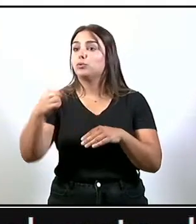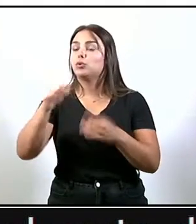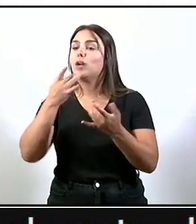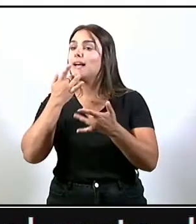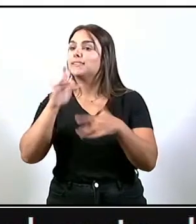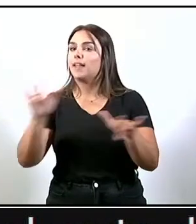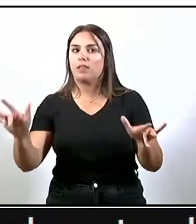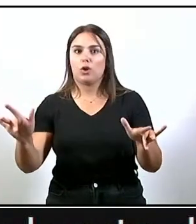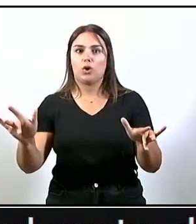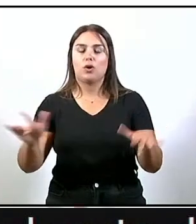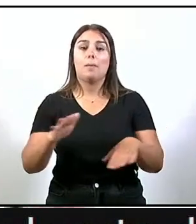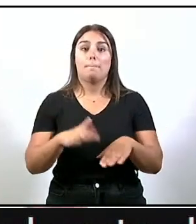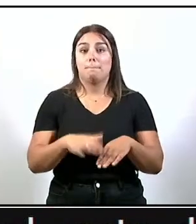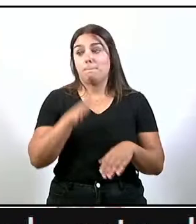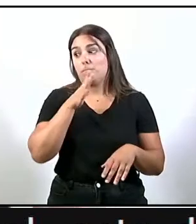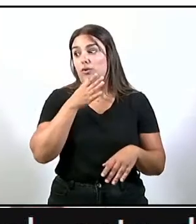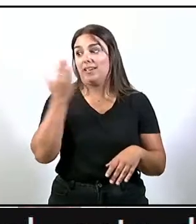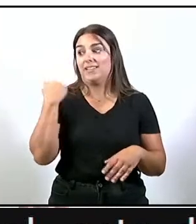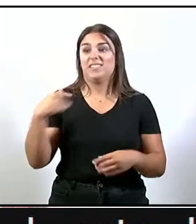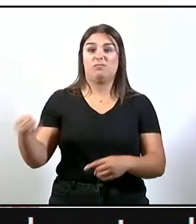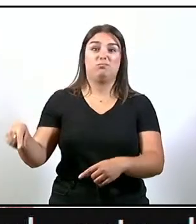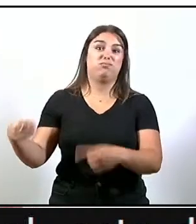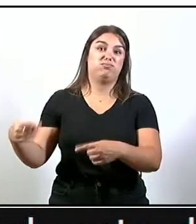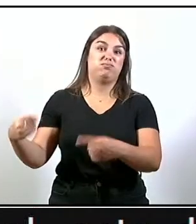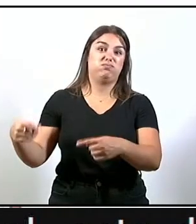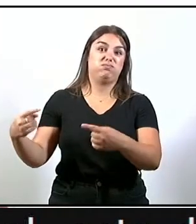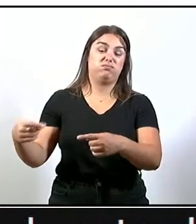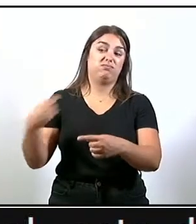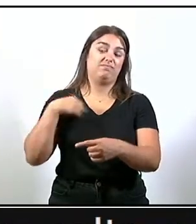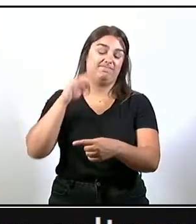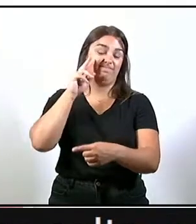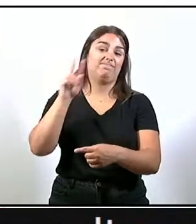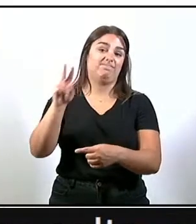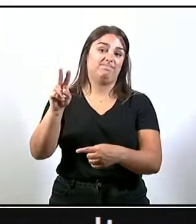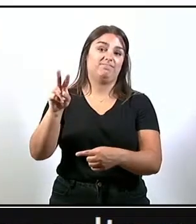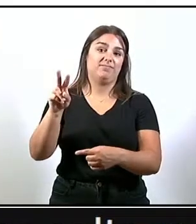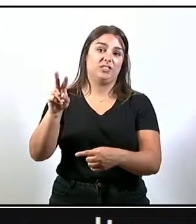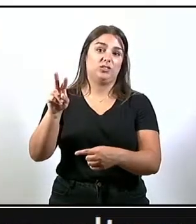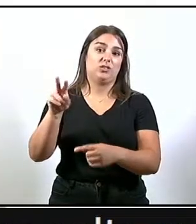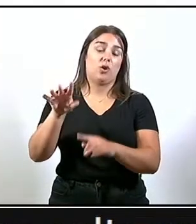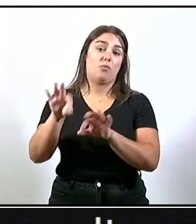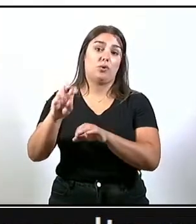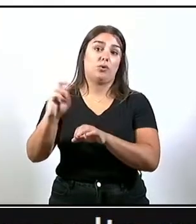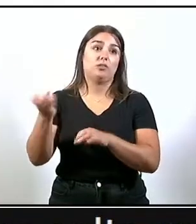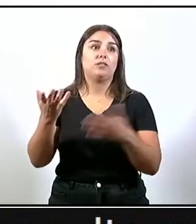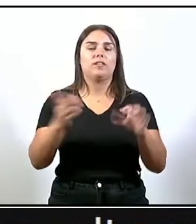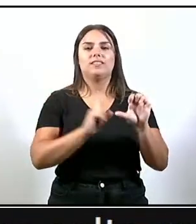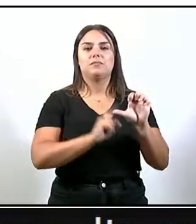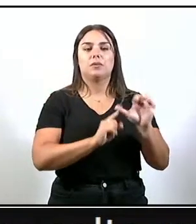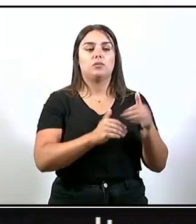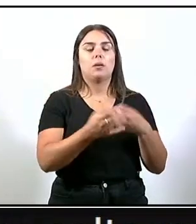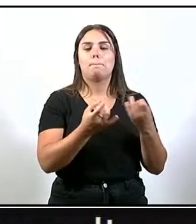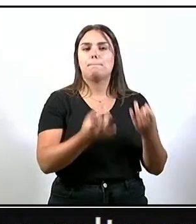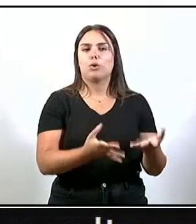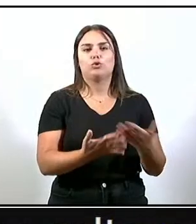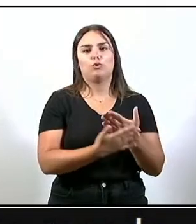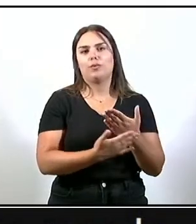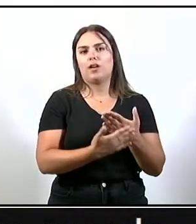ya que ayer saltaron los puentes de la otra posibilidad, Extremadura pueda tener cuanto antes un